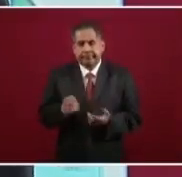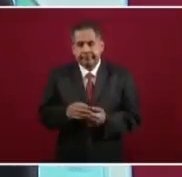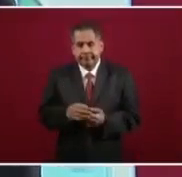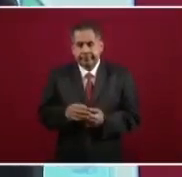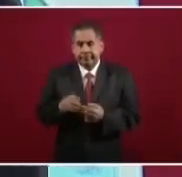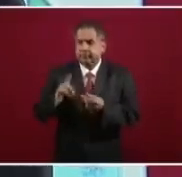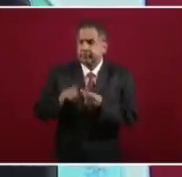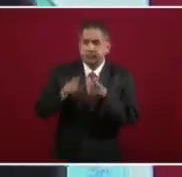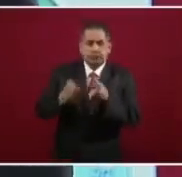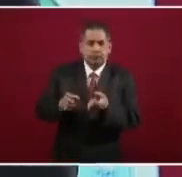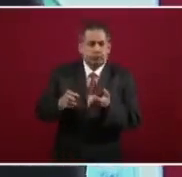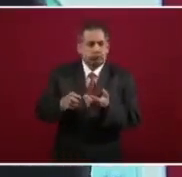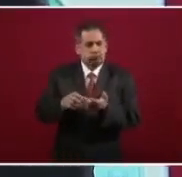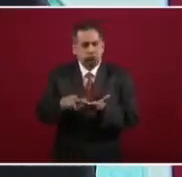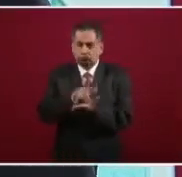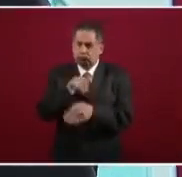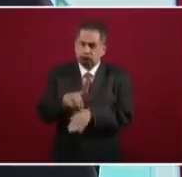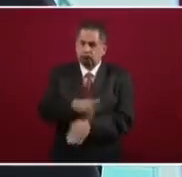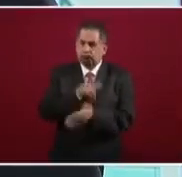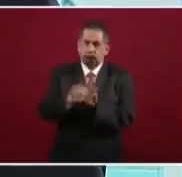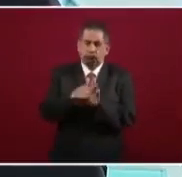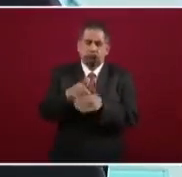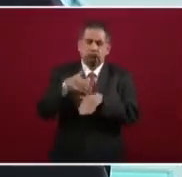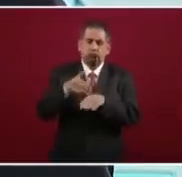un auténtico estado de derecho